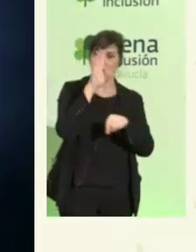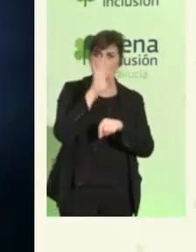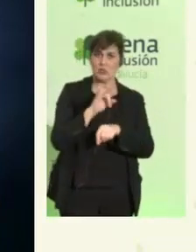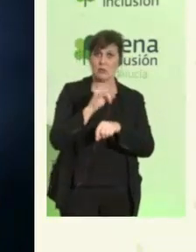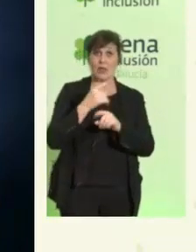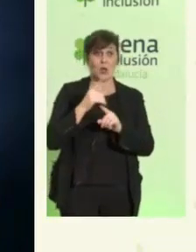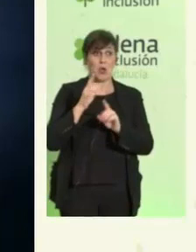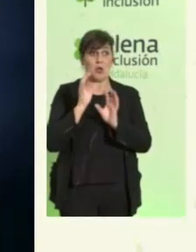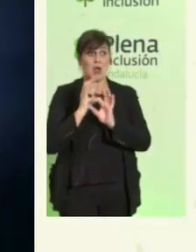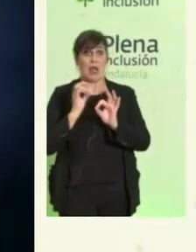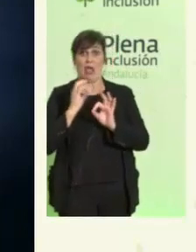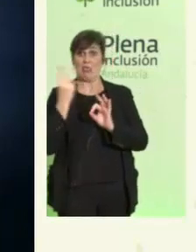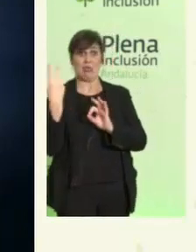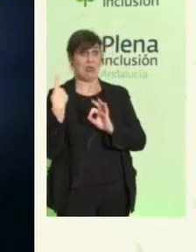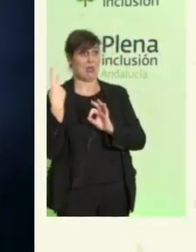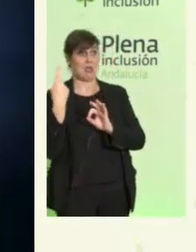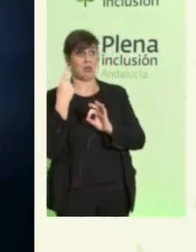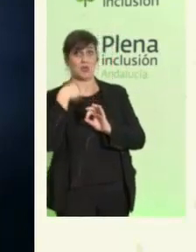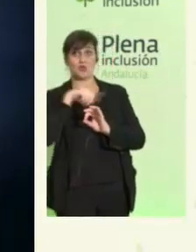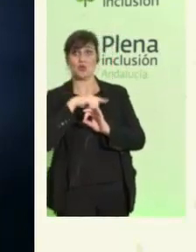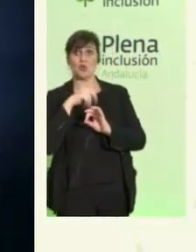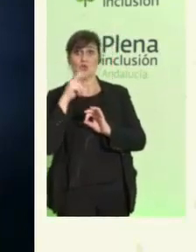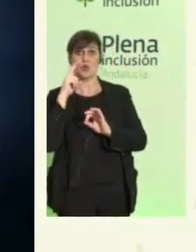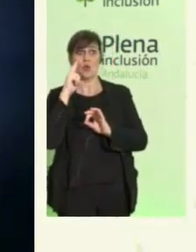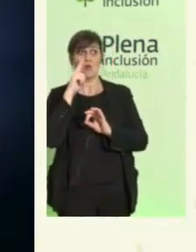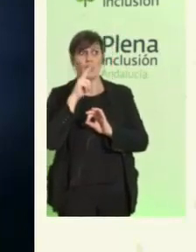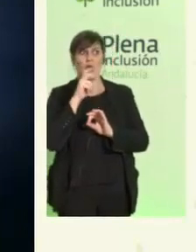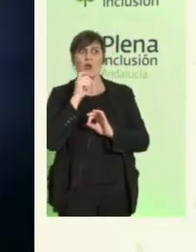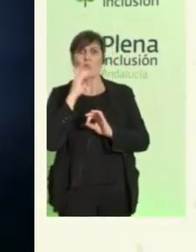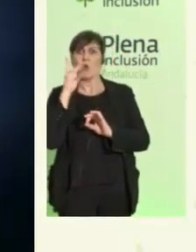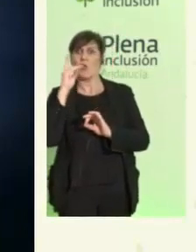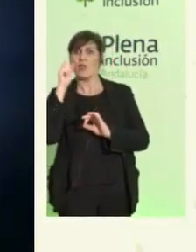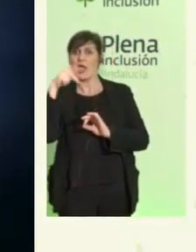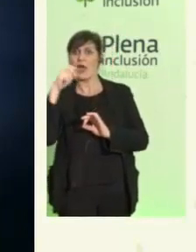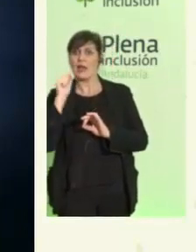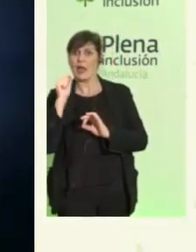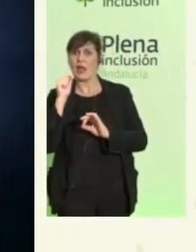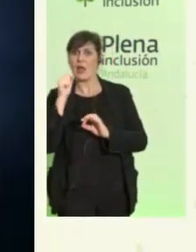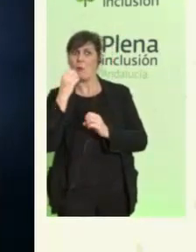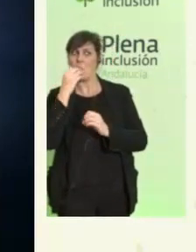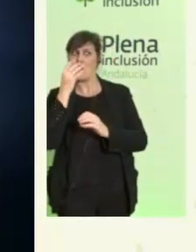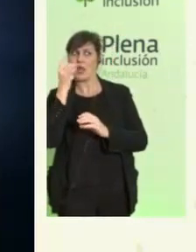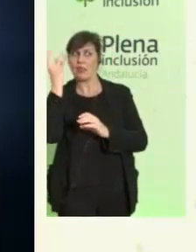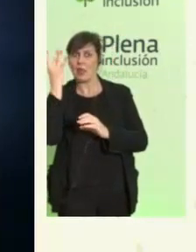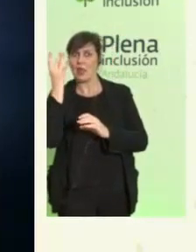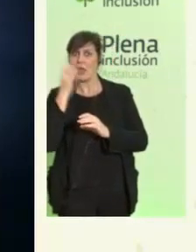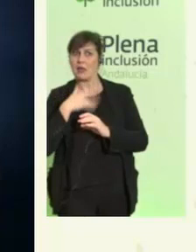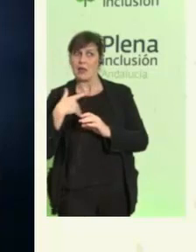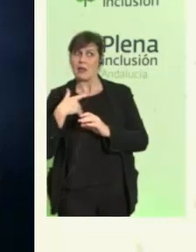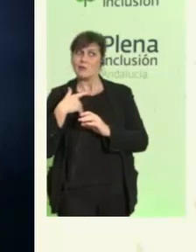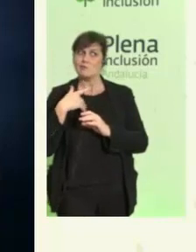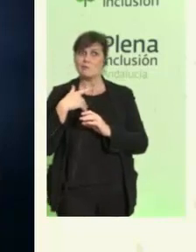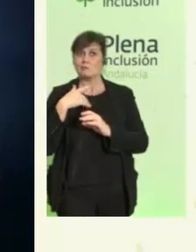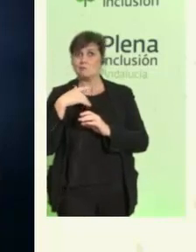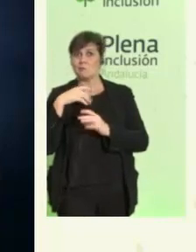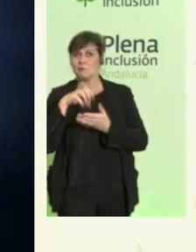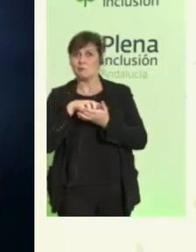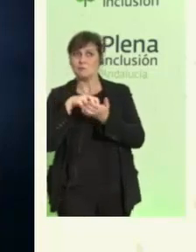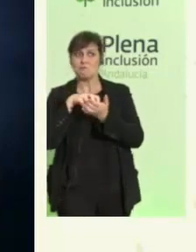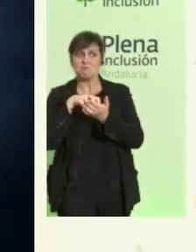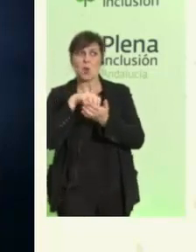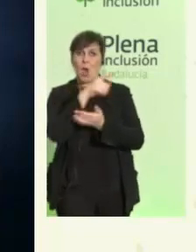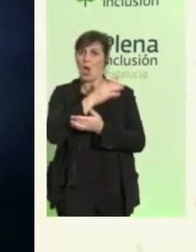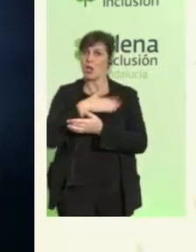que pensase que el que Dana se mudase con él fuese una buena idea, pero era la casa de Tyrone y él quería hacerlo. Y así que Dana